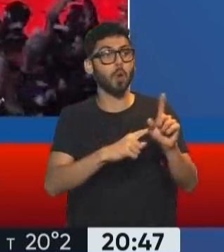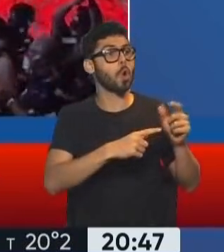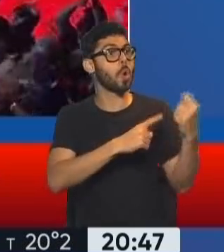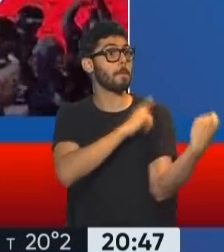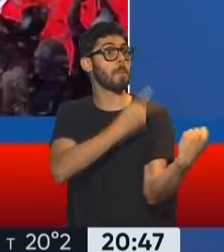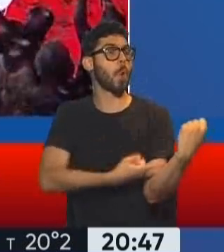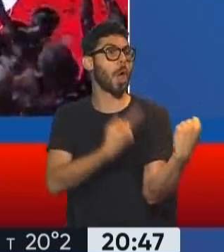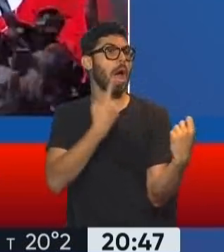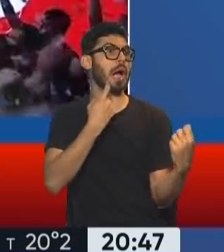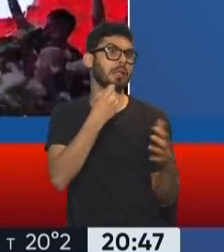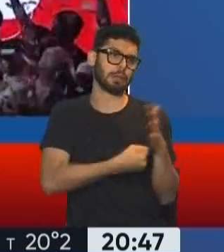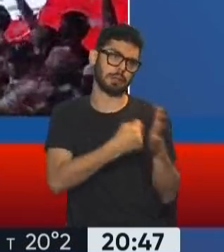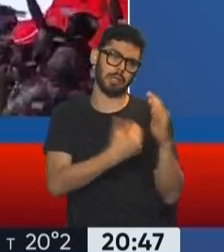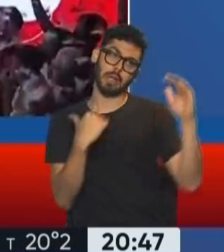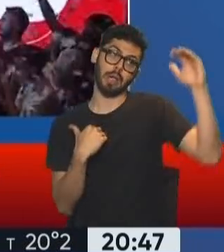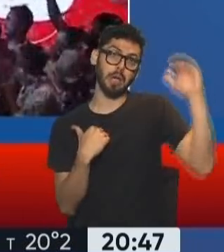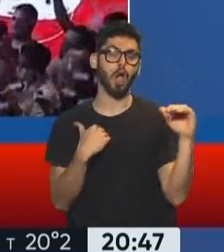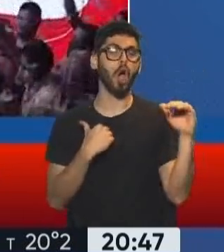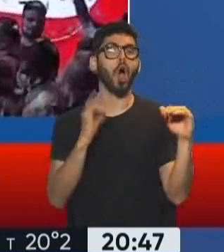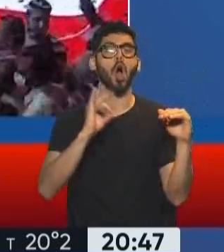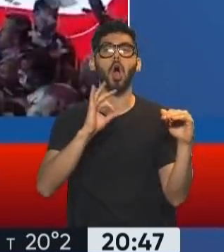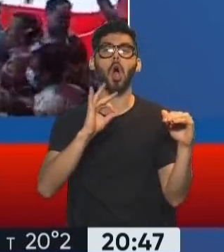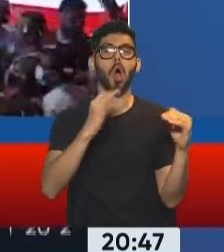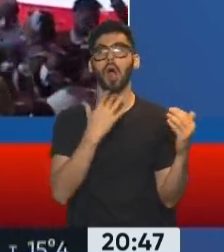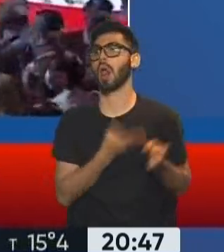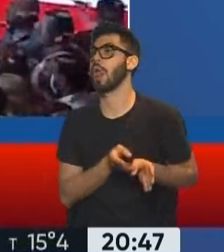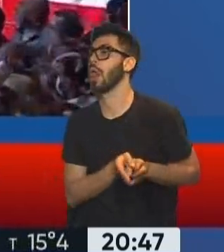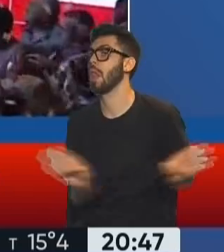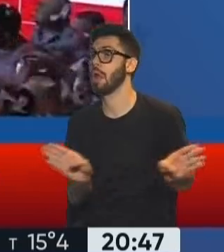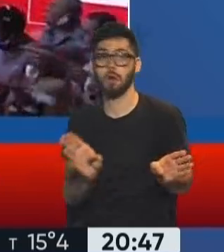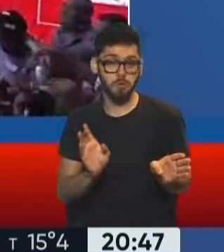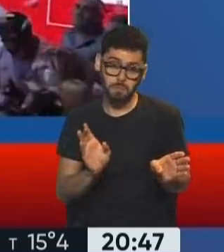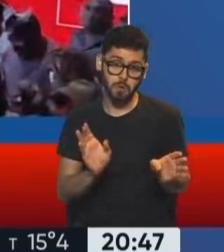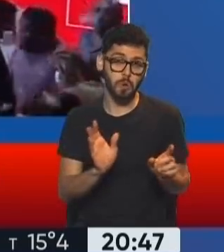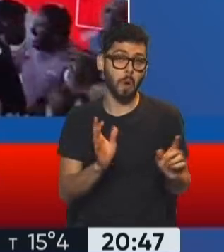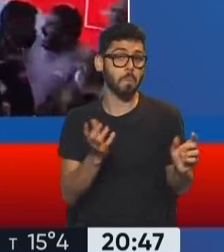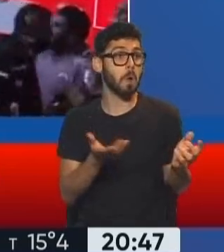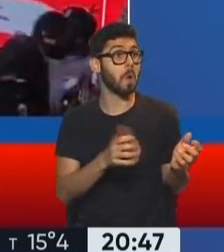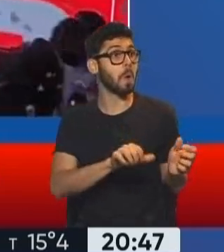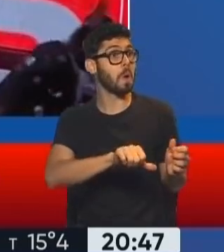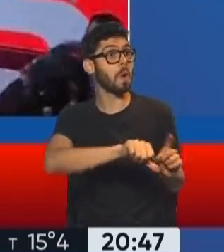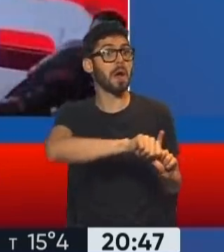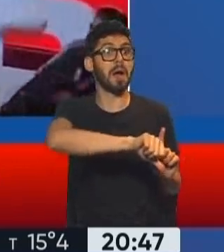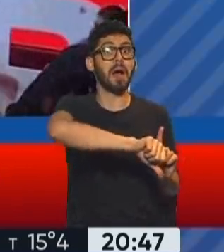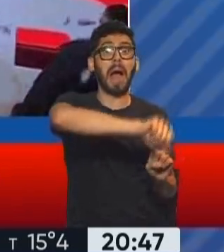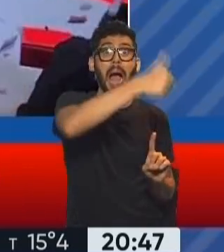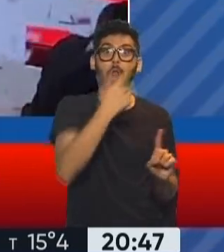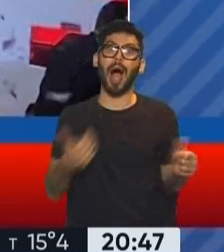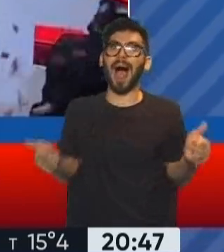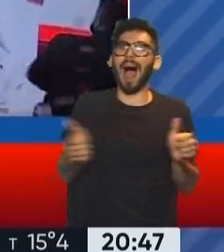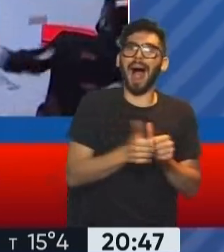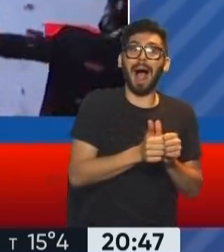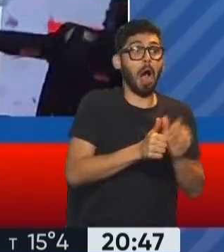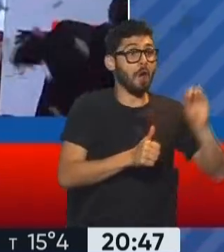de diferenciarse. Digo, me parece que se corrieron y esperaron a ver qué pasaba. Se subían al éxito y se corren del fracaso. Se colocaron